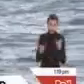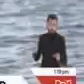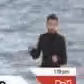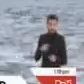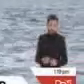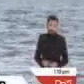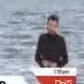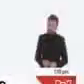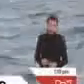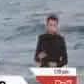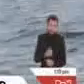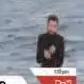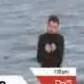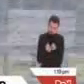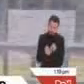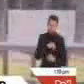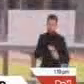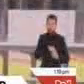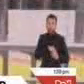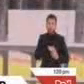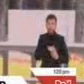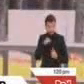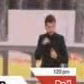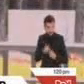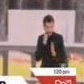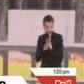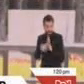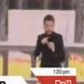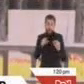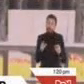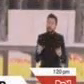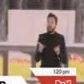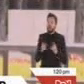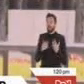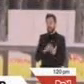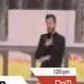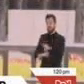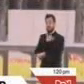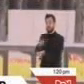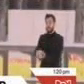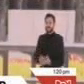en el corazón. Así que, queridos televidentes, espero que con este informe los enamore también para que quieran visitar Nuquí.